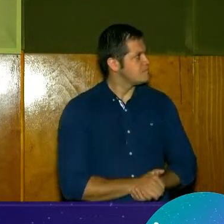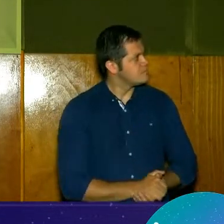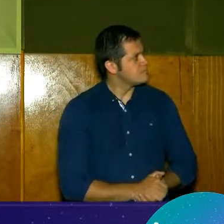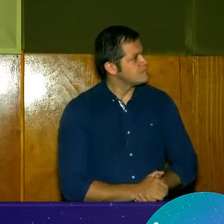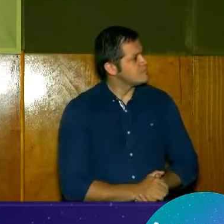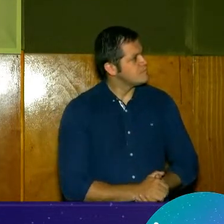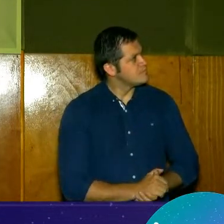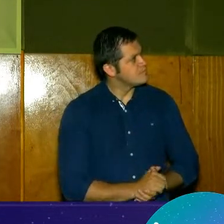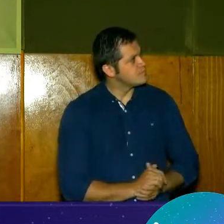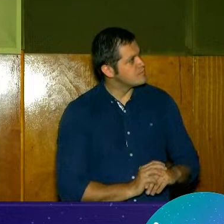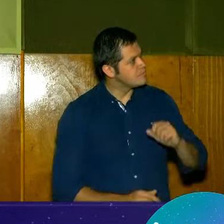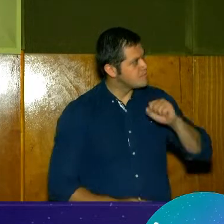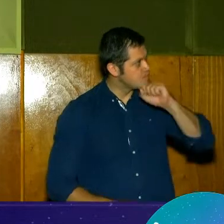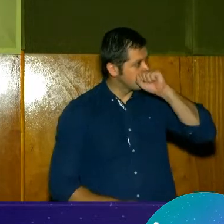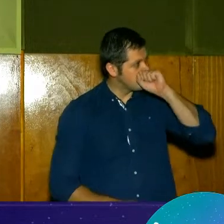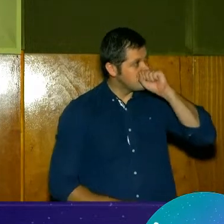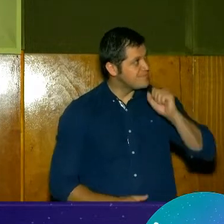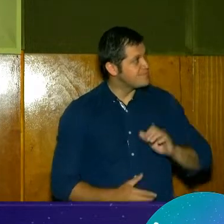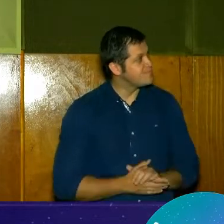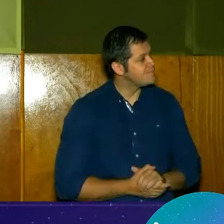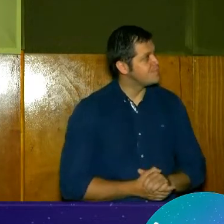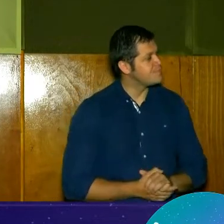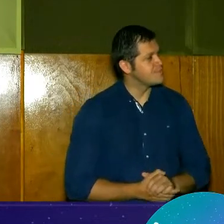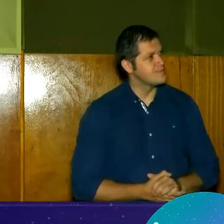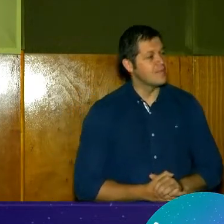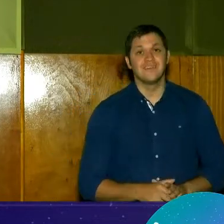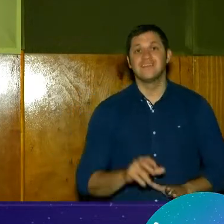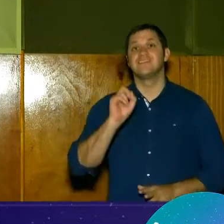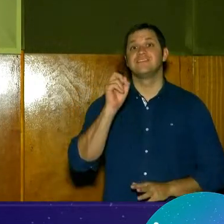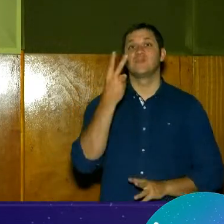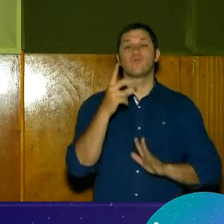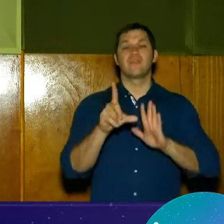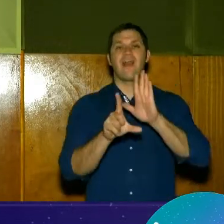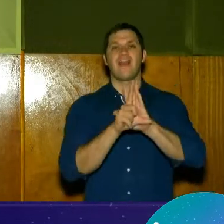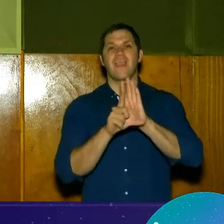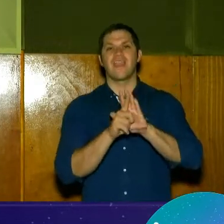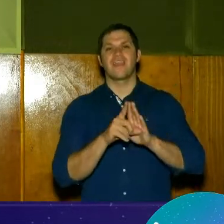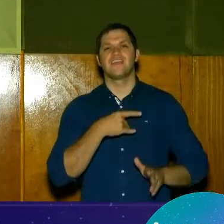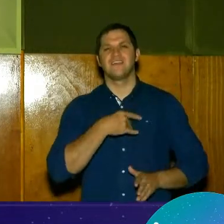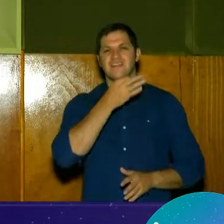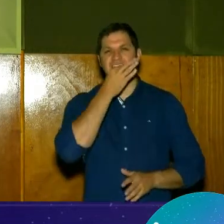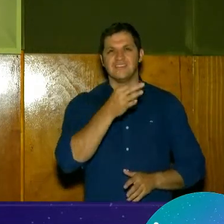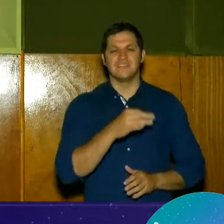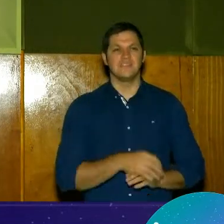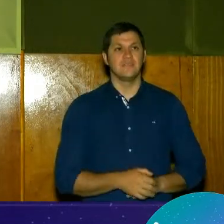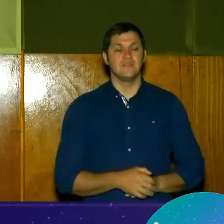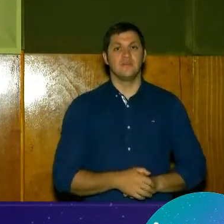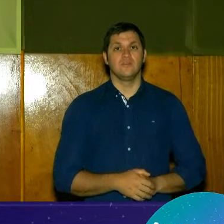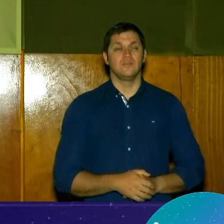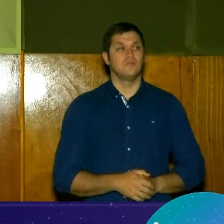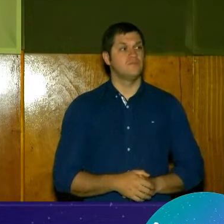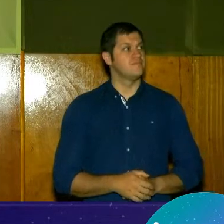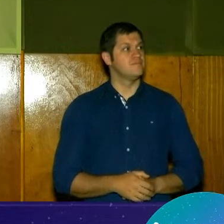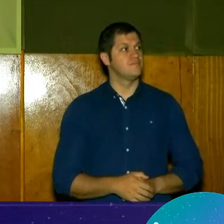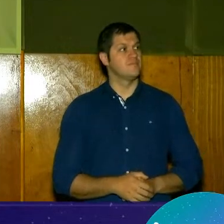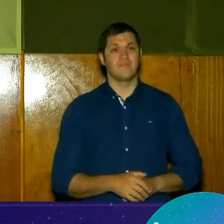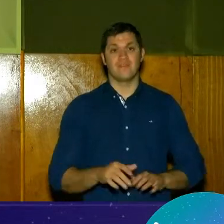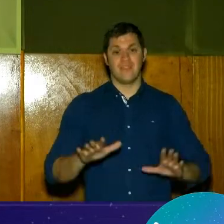y cuando se mueve por acá se mueve más rápido se dan cuenta esa es la segunda ley de kepler